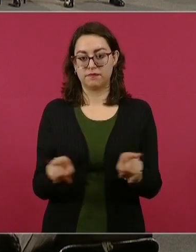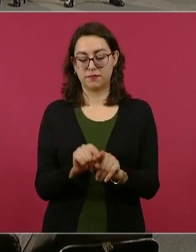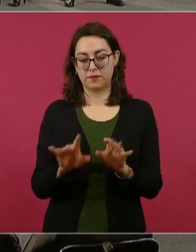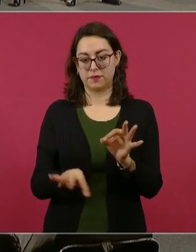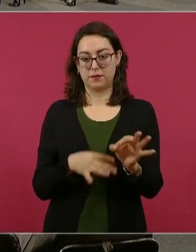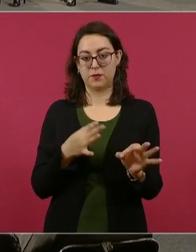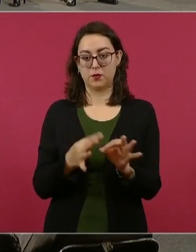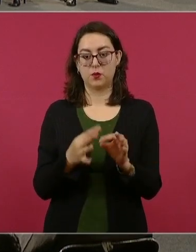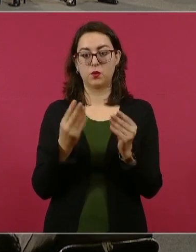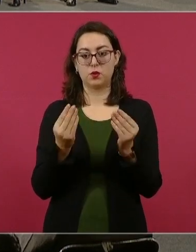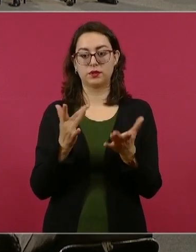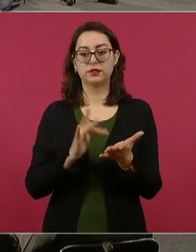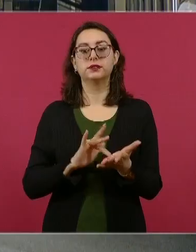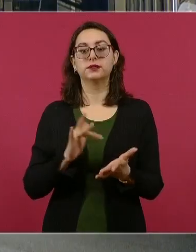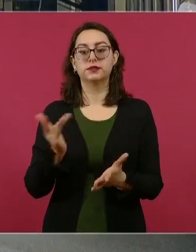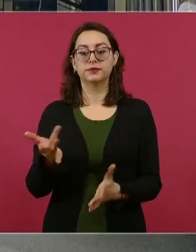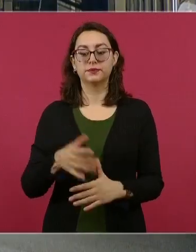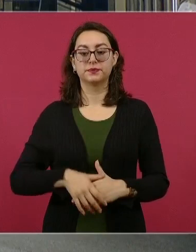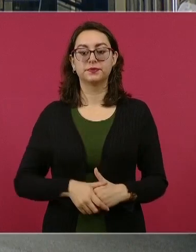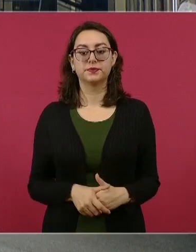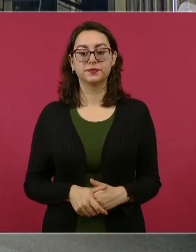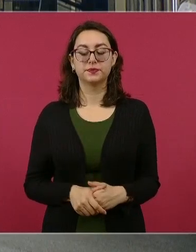gracias.